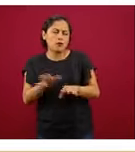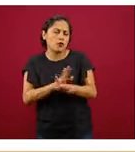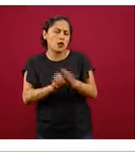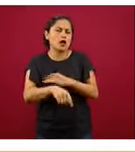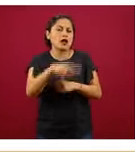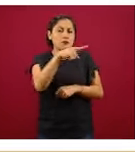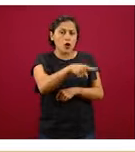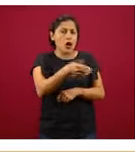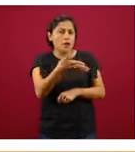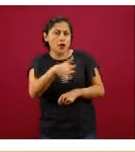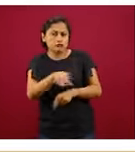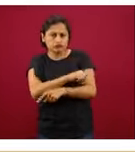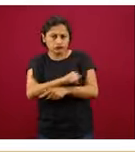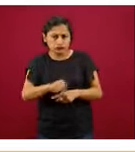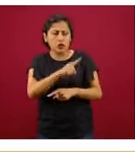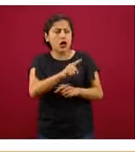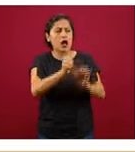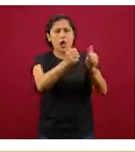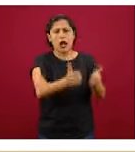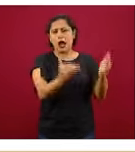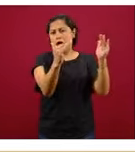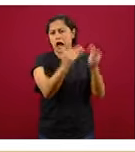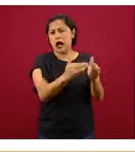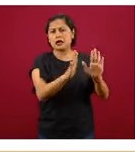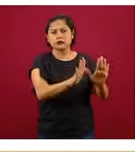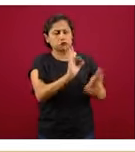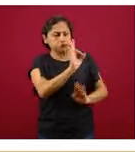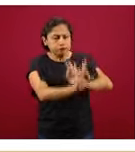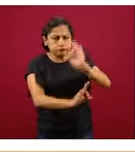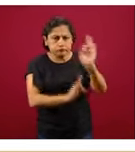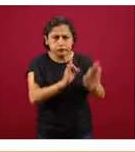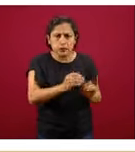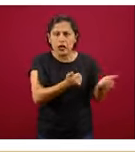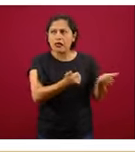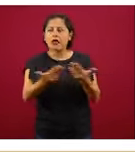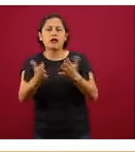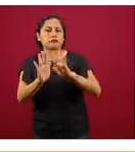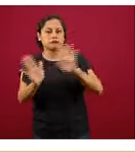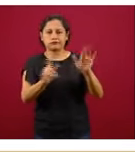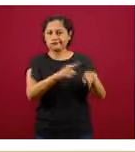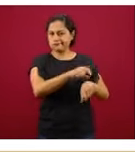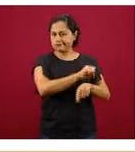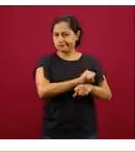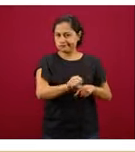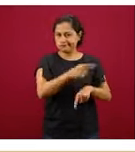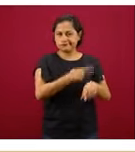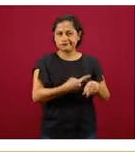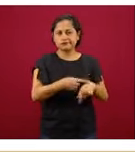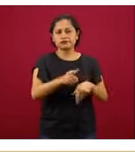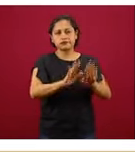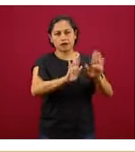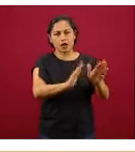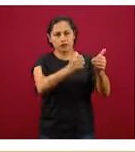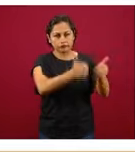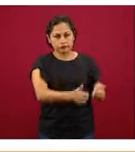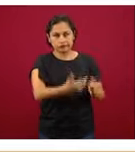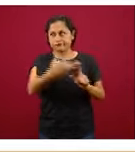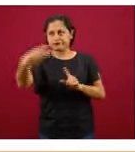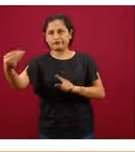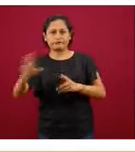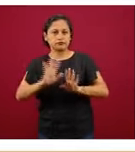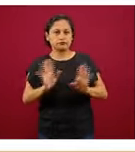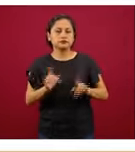y seguimiento en domicilio, para no sacarlo de casa, para dejarlo en casa y que no ofrezca una mayor transmisión. El